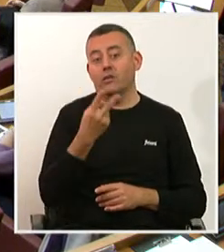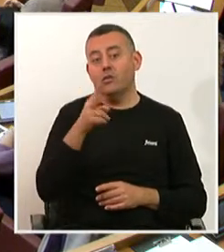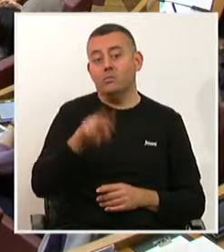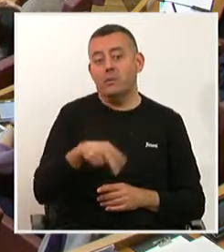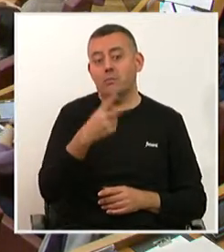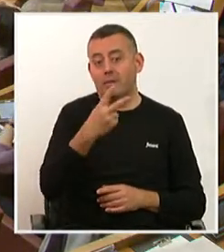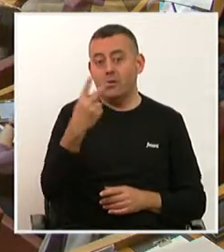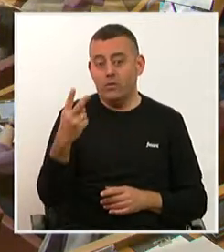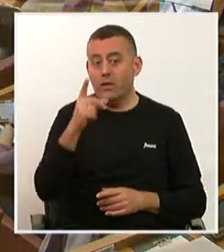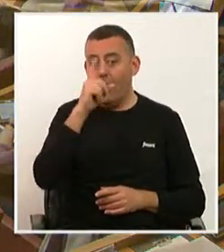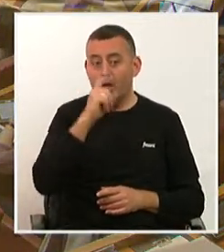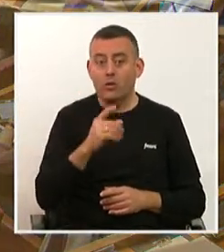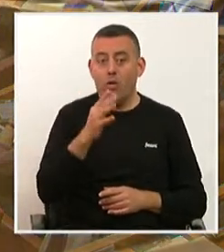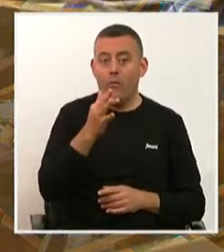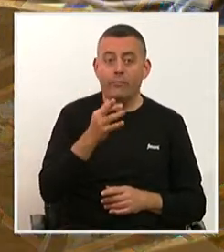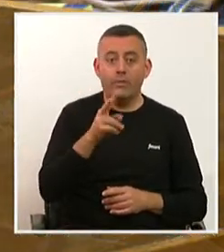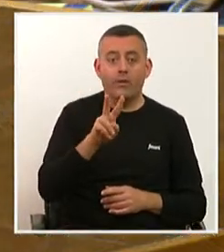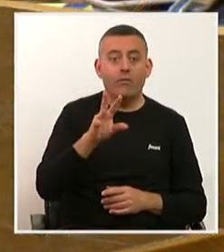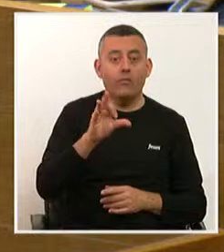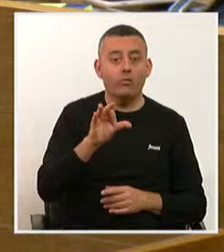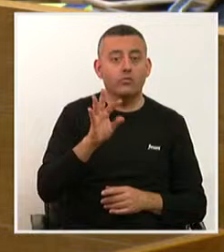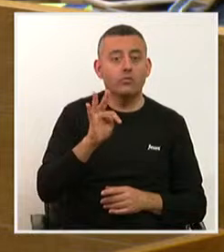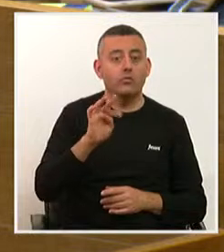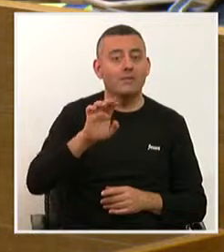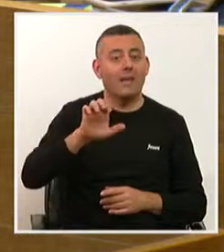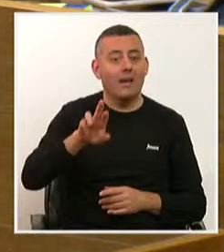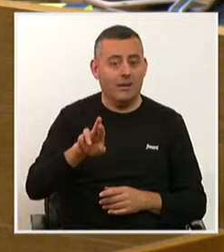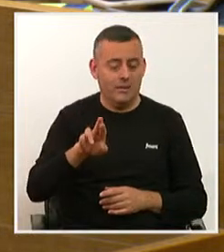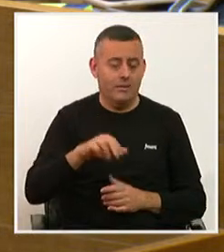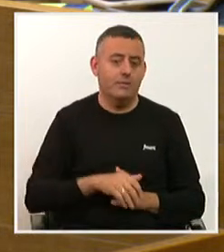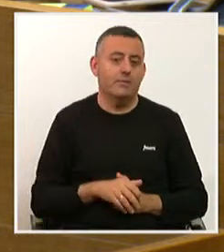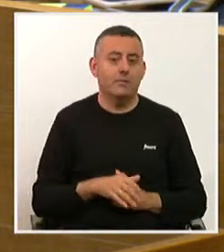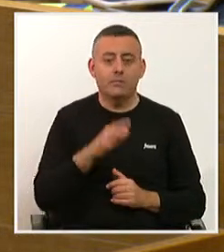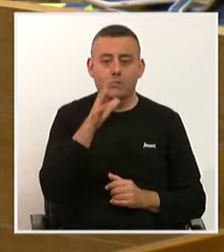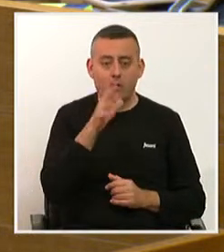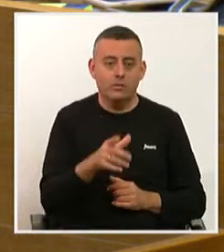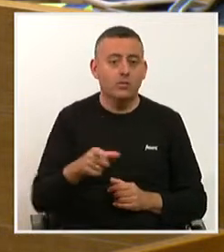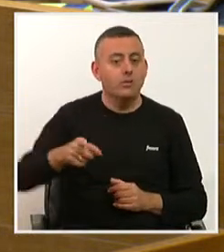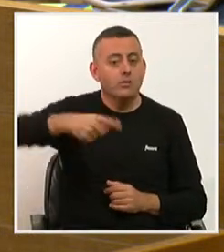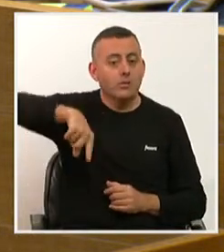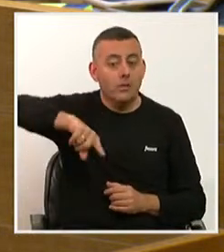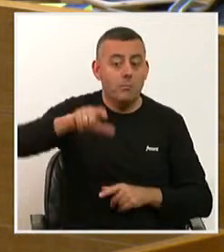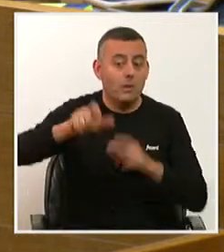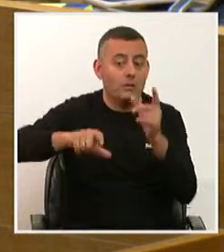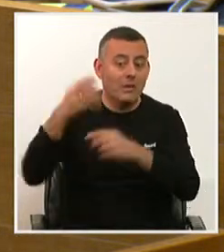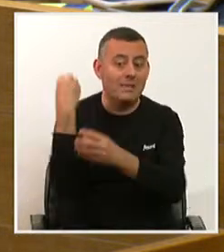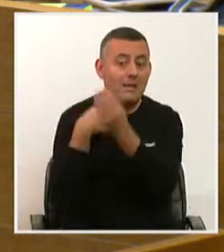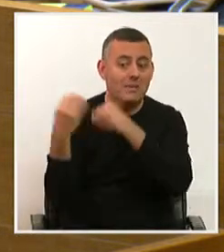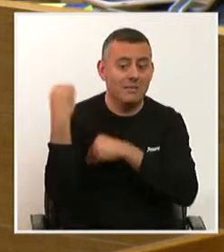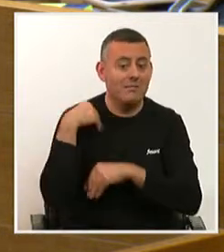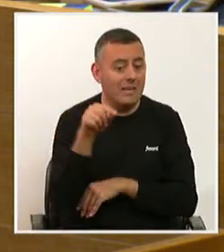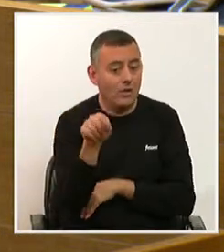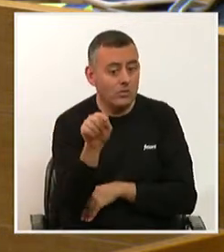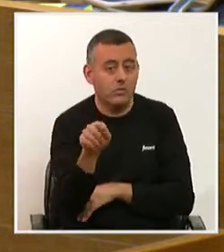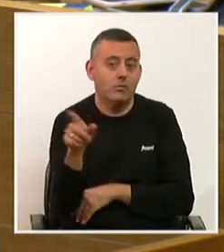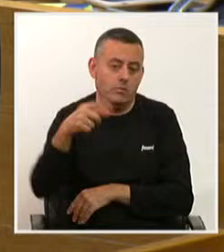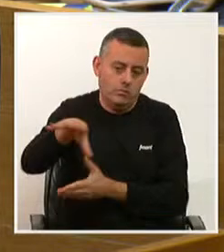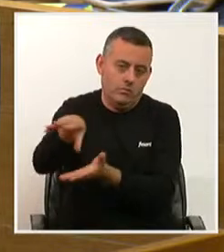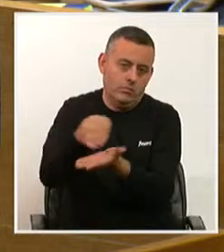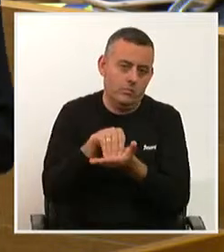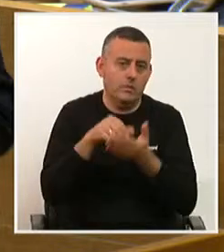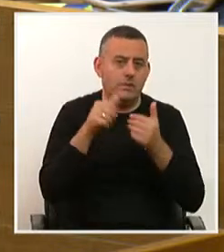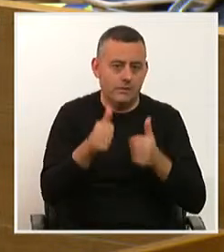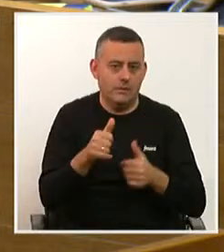que eson y as la del yena conciencia de saber que no